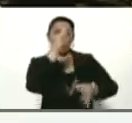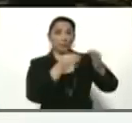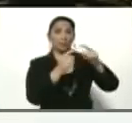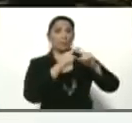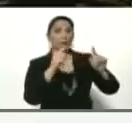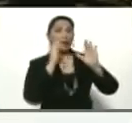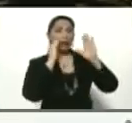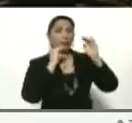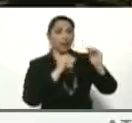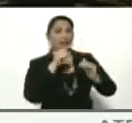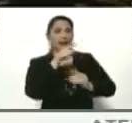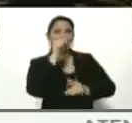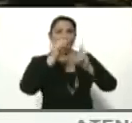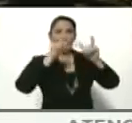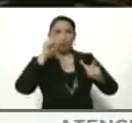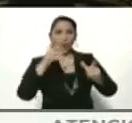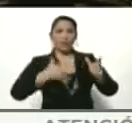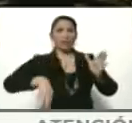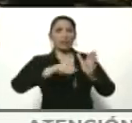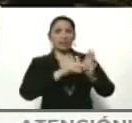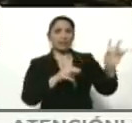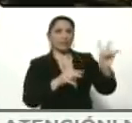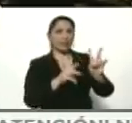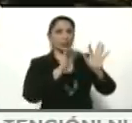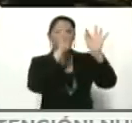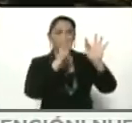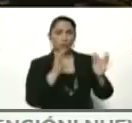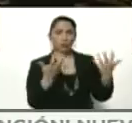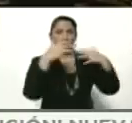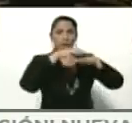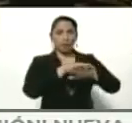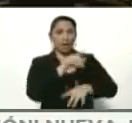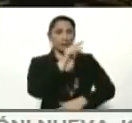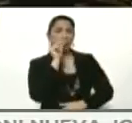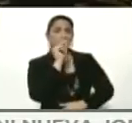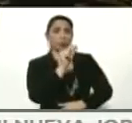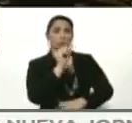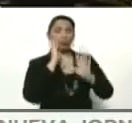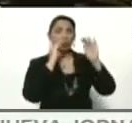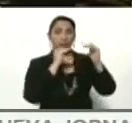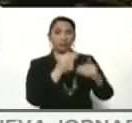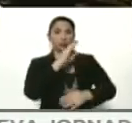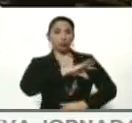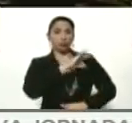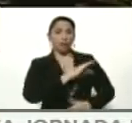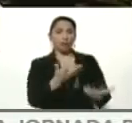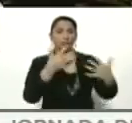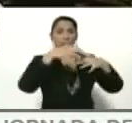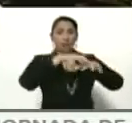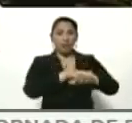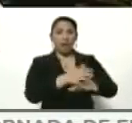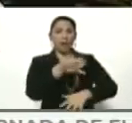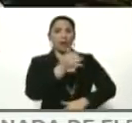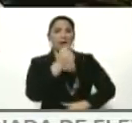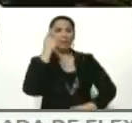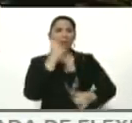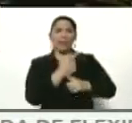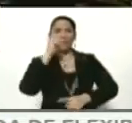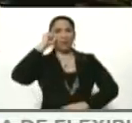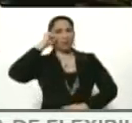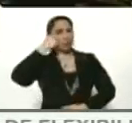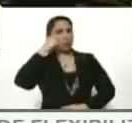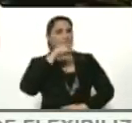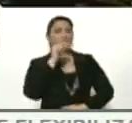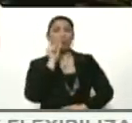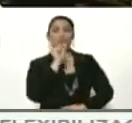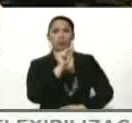atender a estos connacionales de manera integral. En estos puntos de atención social integral hay que recordar que son